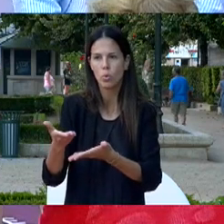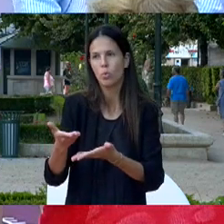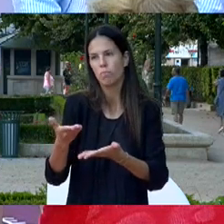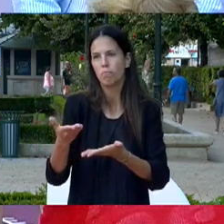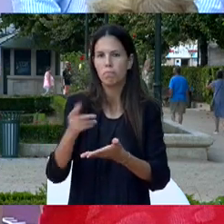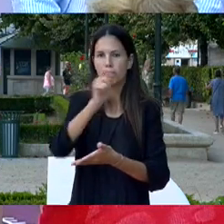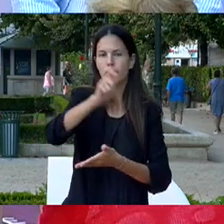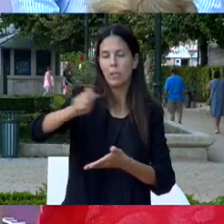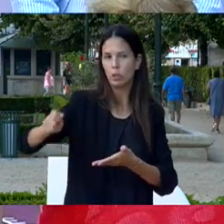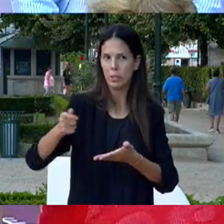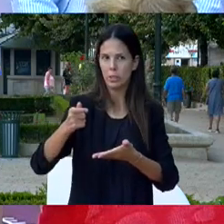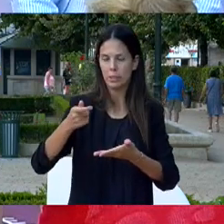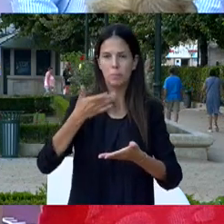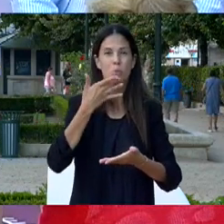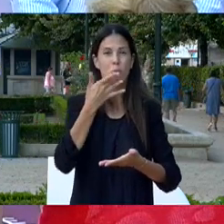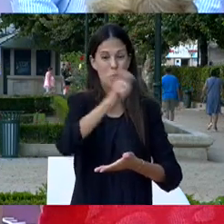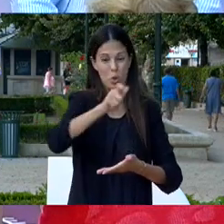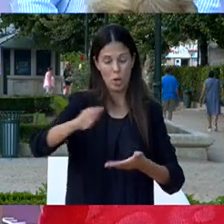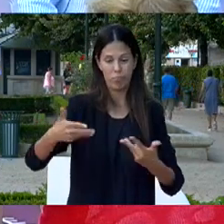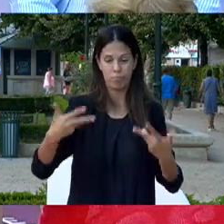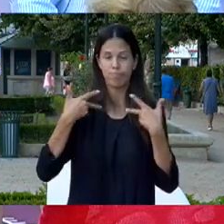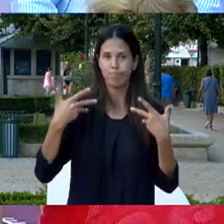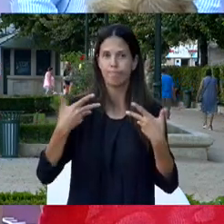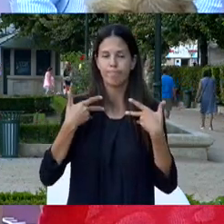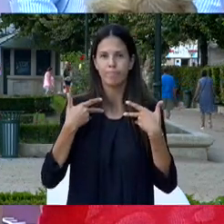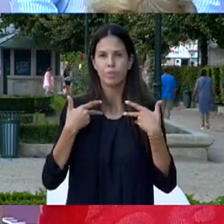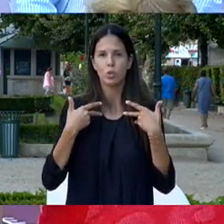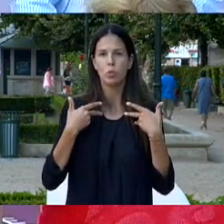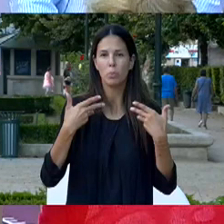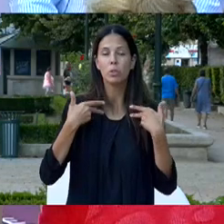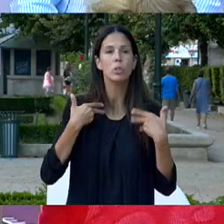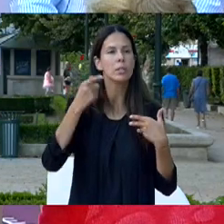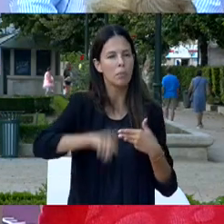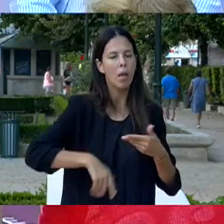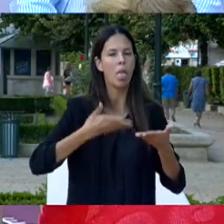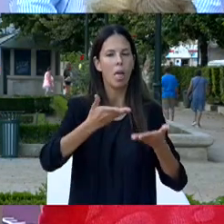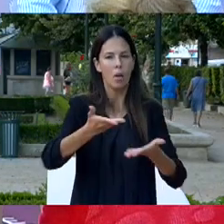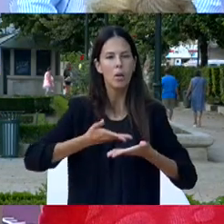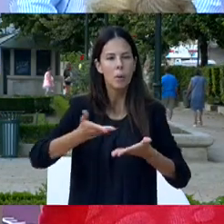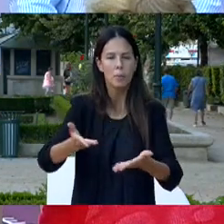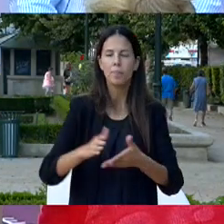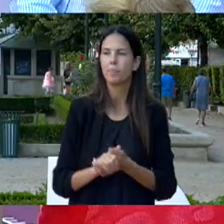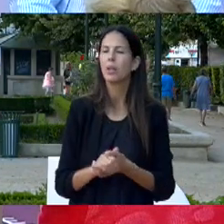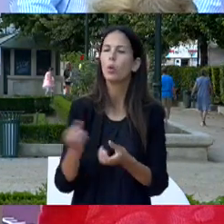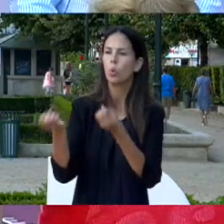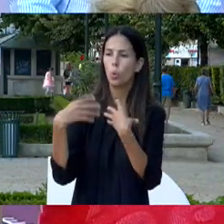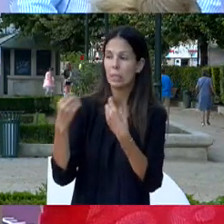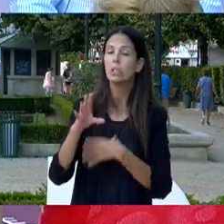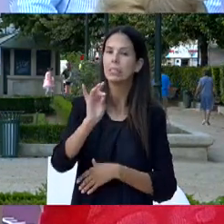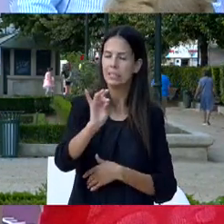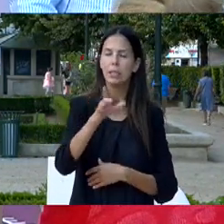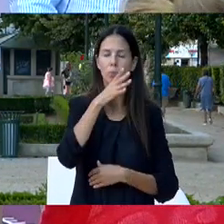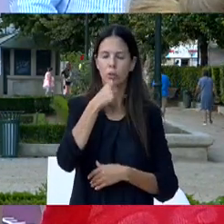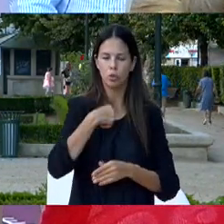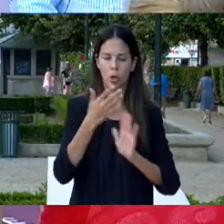as persoas que padecían todas estas cousas. Contanos, Monse, que... Iso é moi importante, porque falei